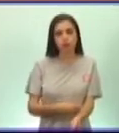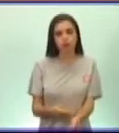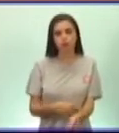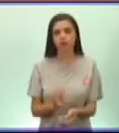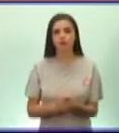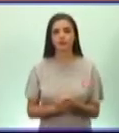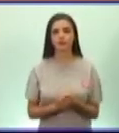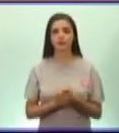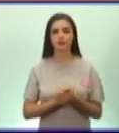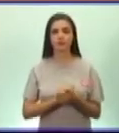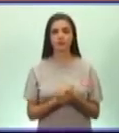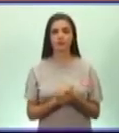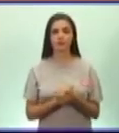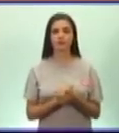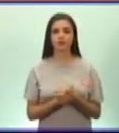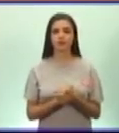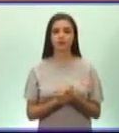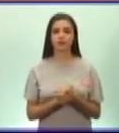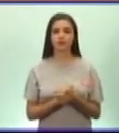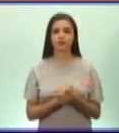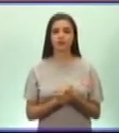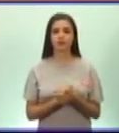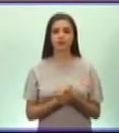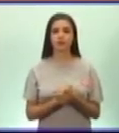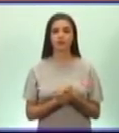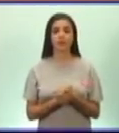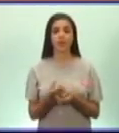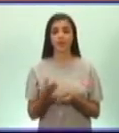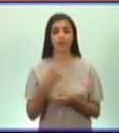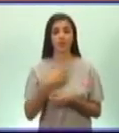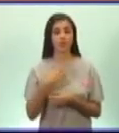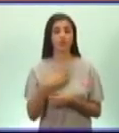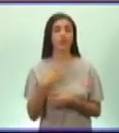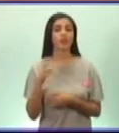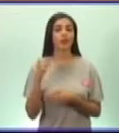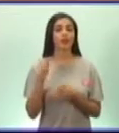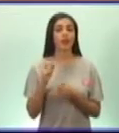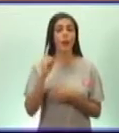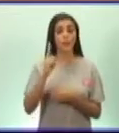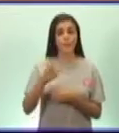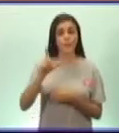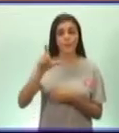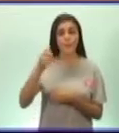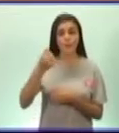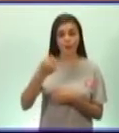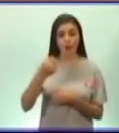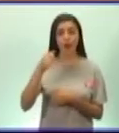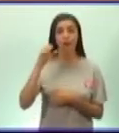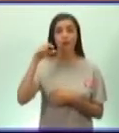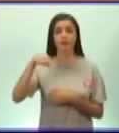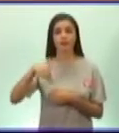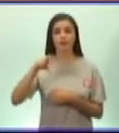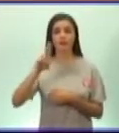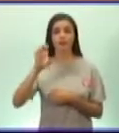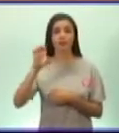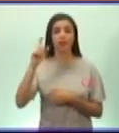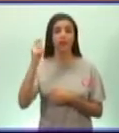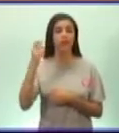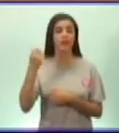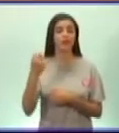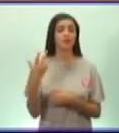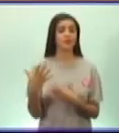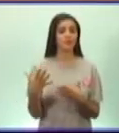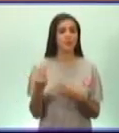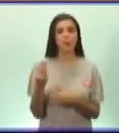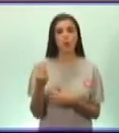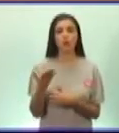no cuentan con la cantidad de plaquetas suficiente para que formen el platón plaquetario. La otra